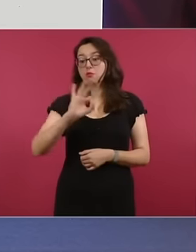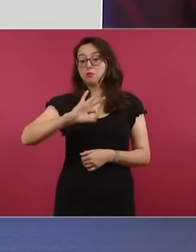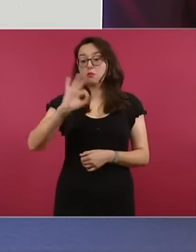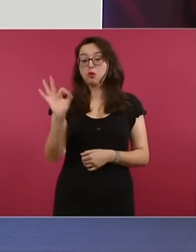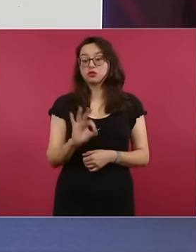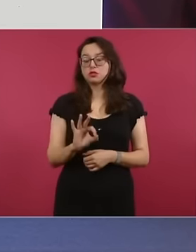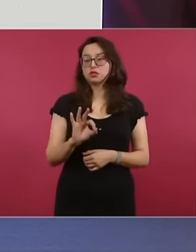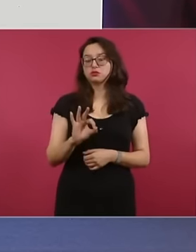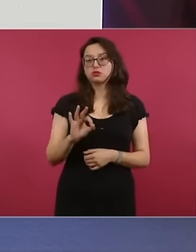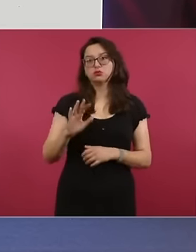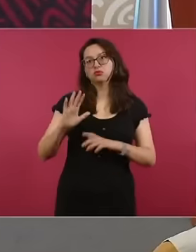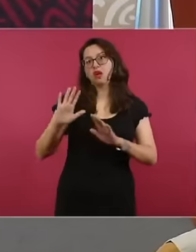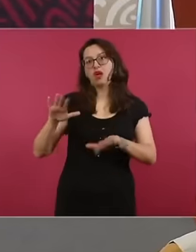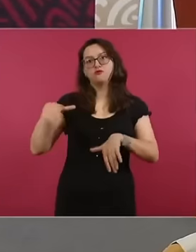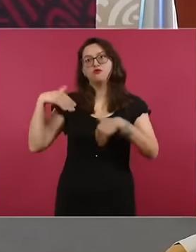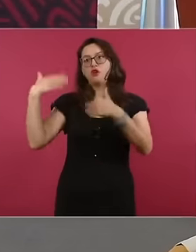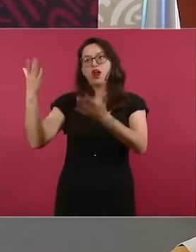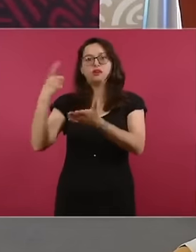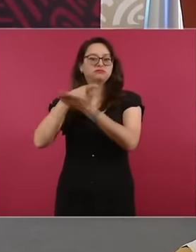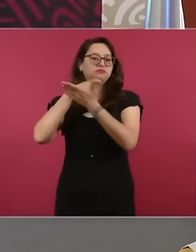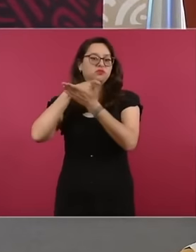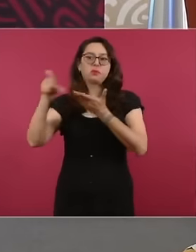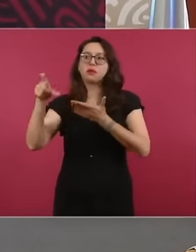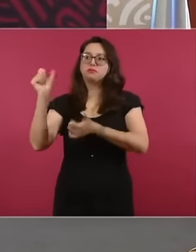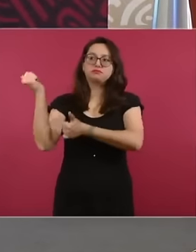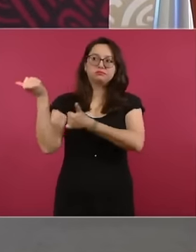toda la que consumimos.